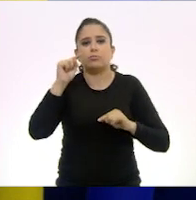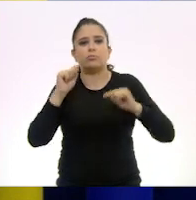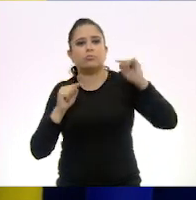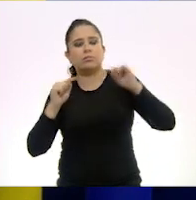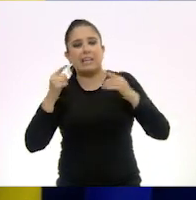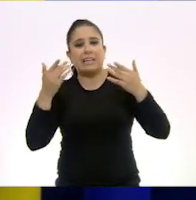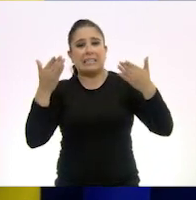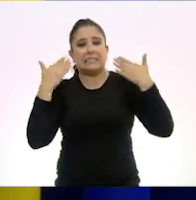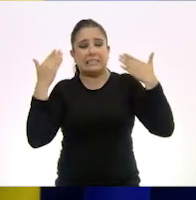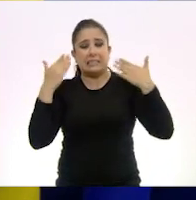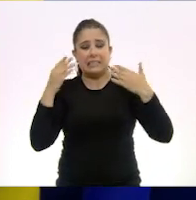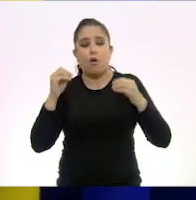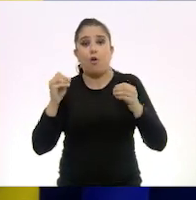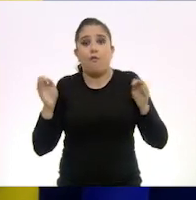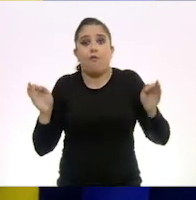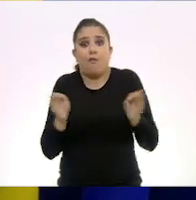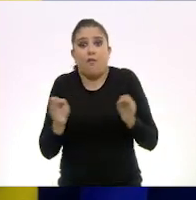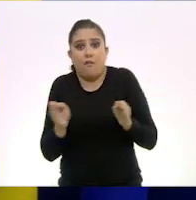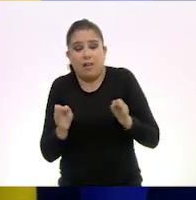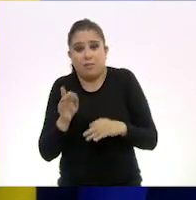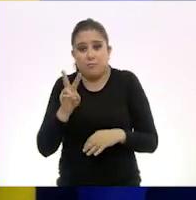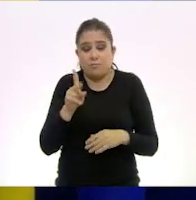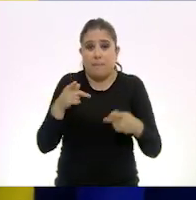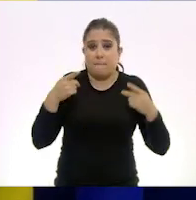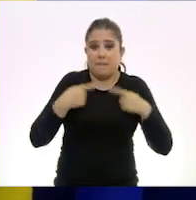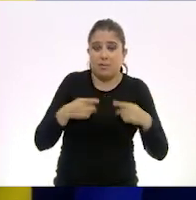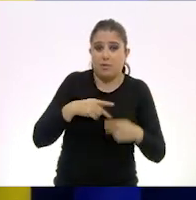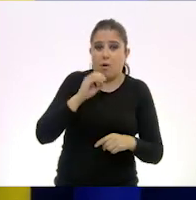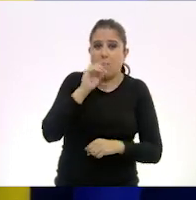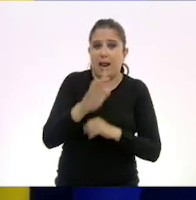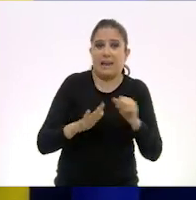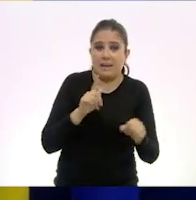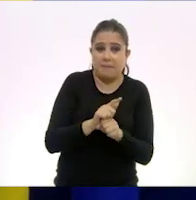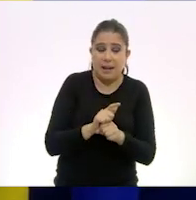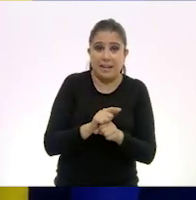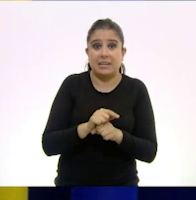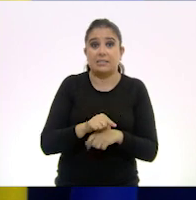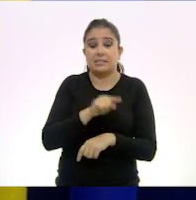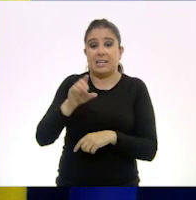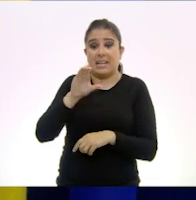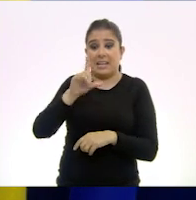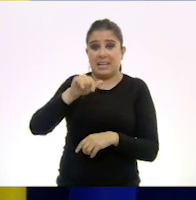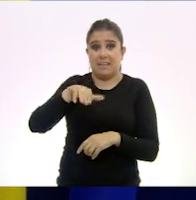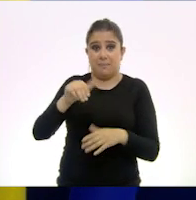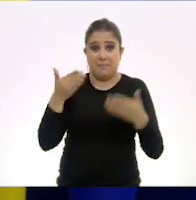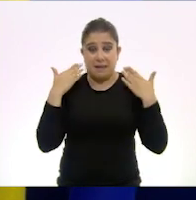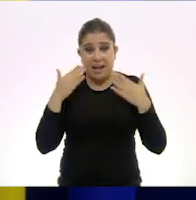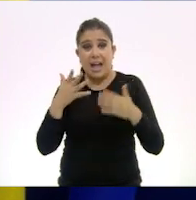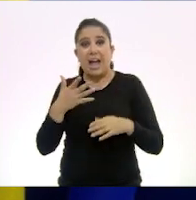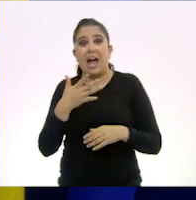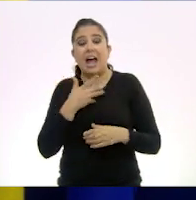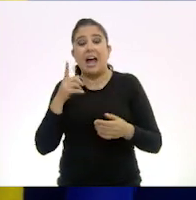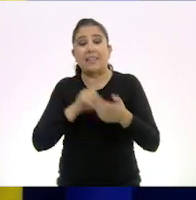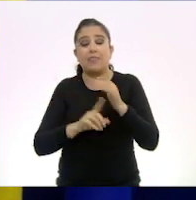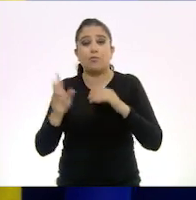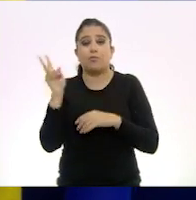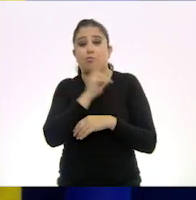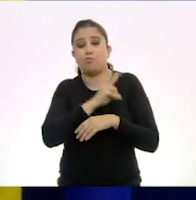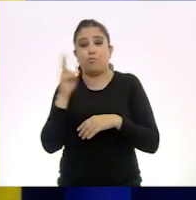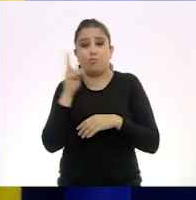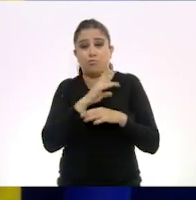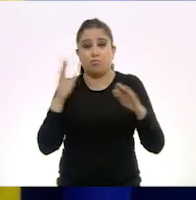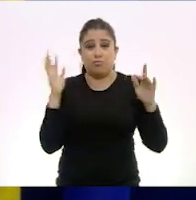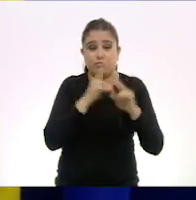frío de un objeto, persona o animal. En el caso del clima, se mide la temperatura del aire.